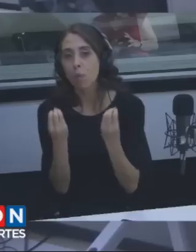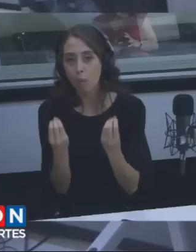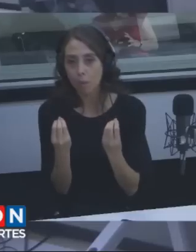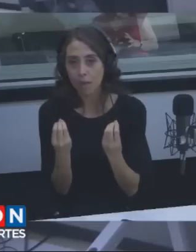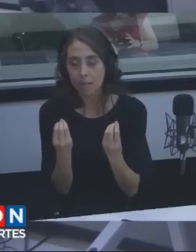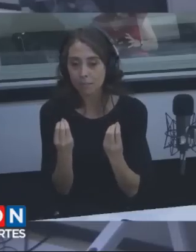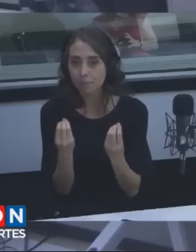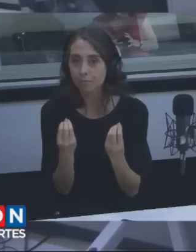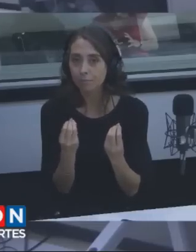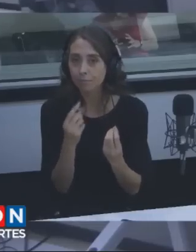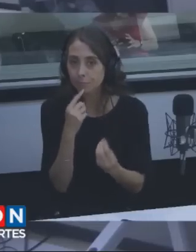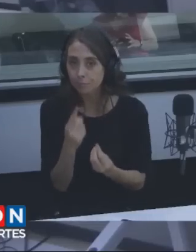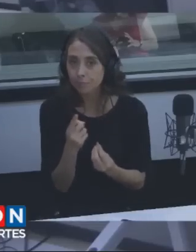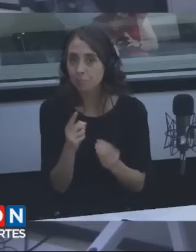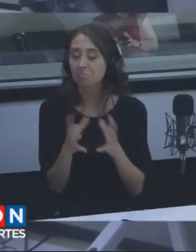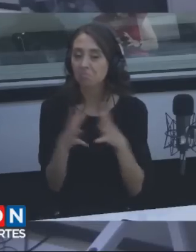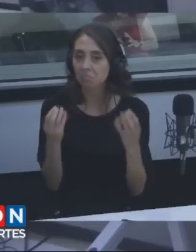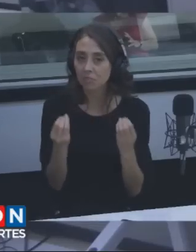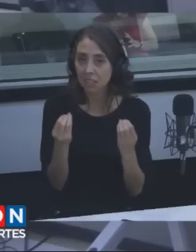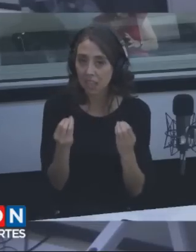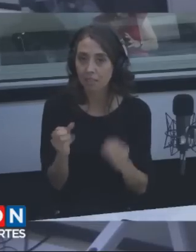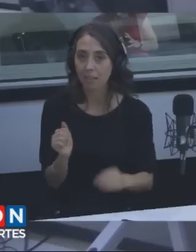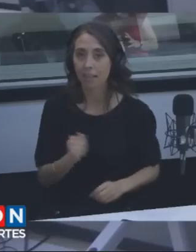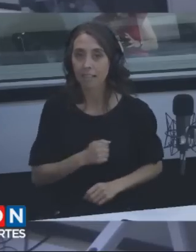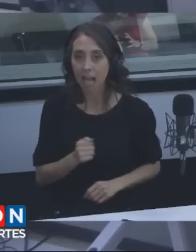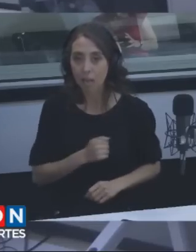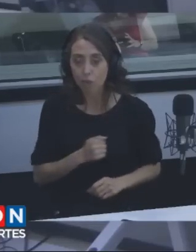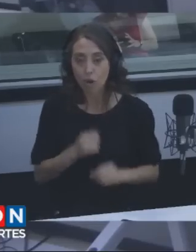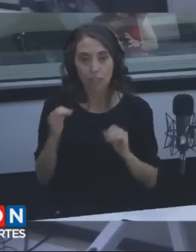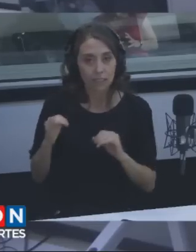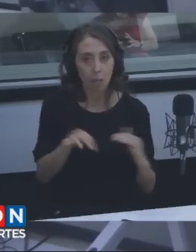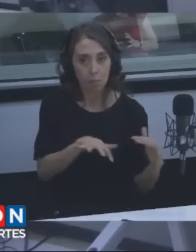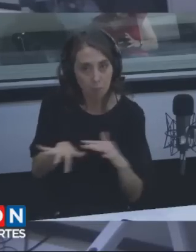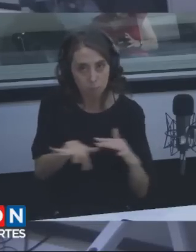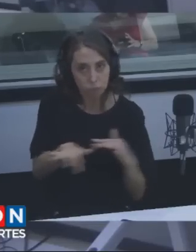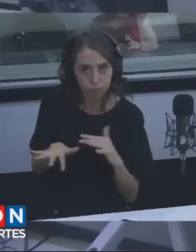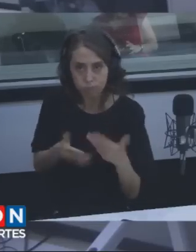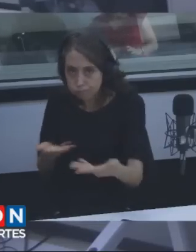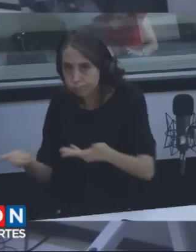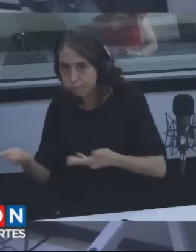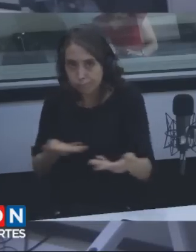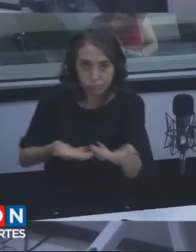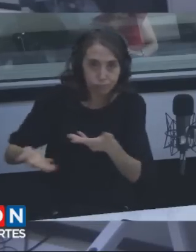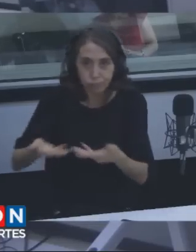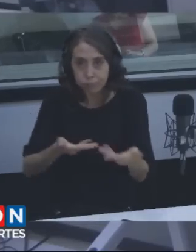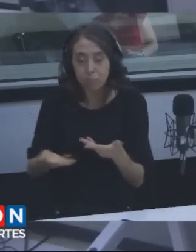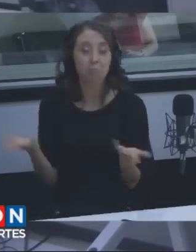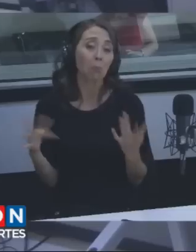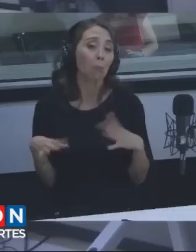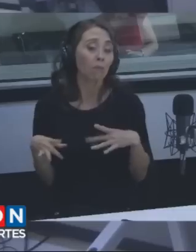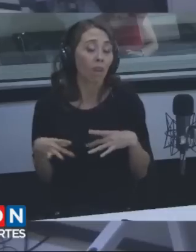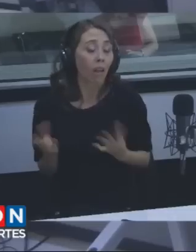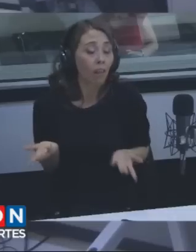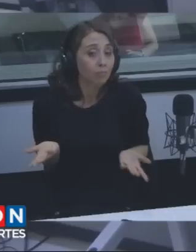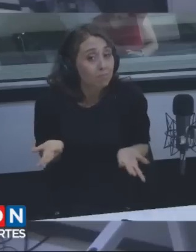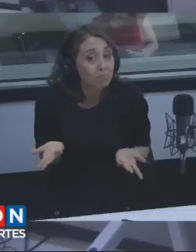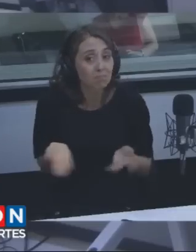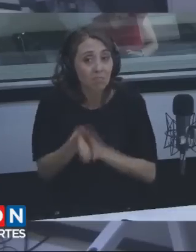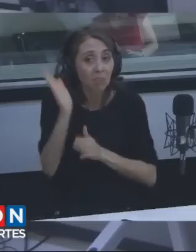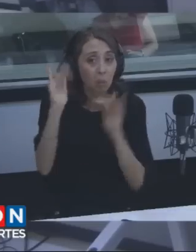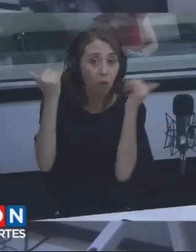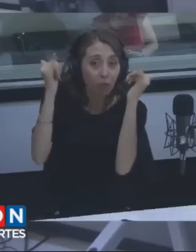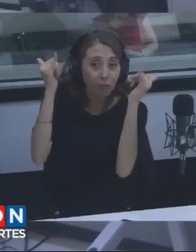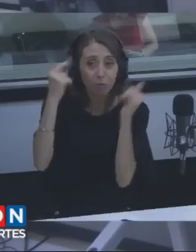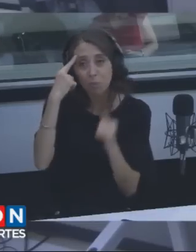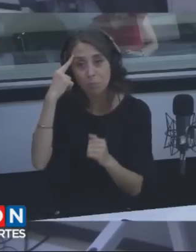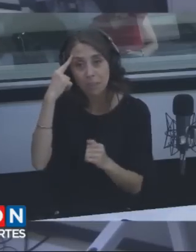canchas, ganar. Somos un equipo grande. Católica tiene que proponer siempre. Y bueno, lo hicimos. Y la verdad que más que feliz. Así que ahora a disfrutar y a